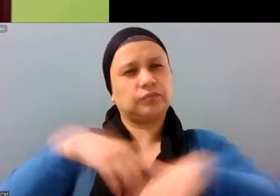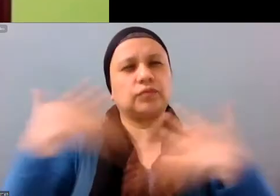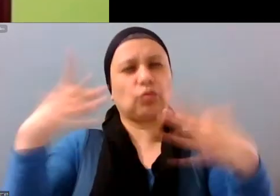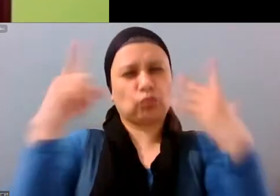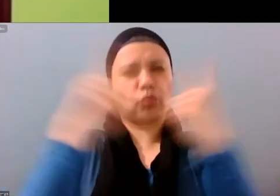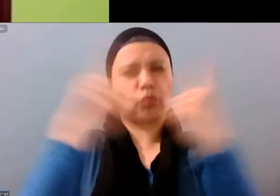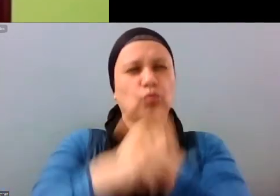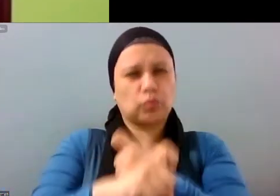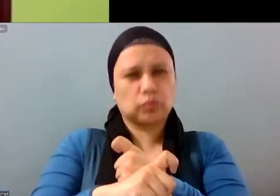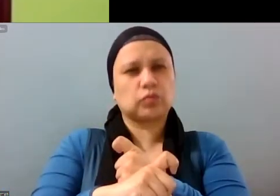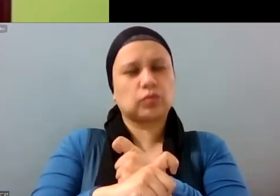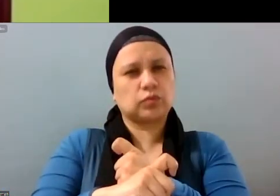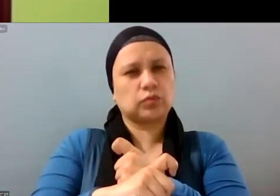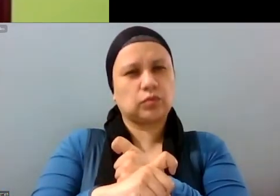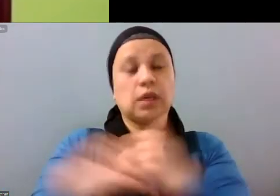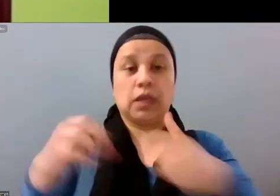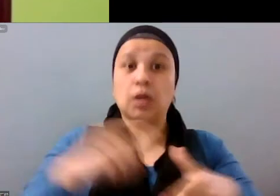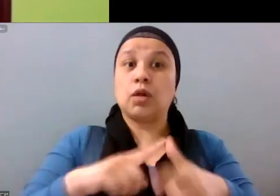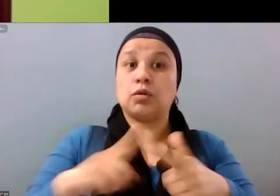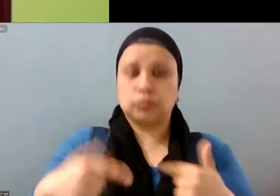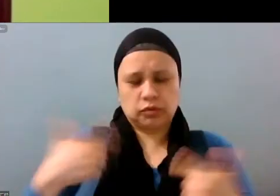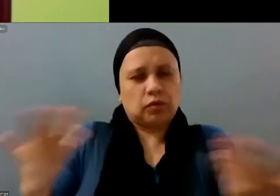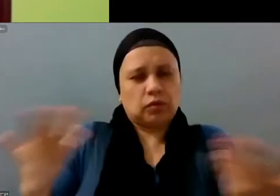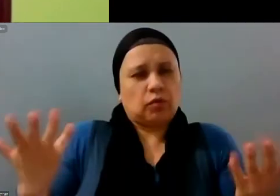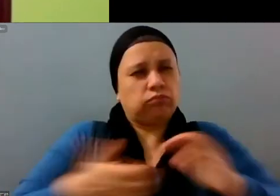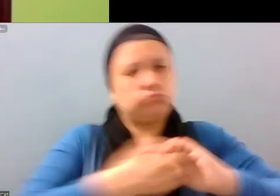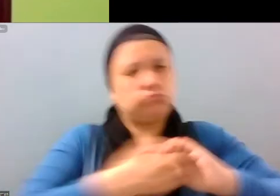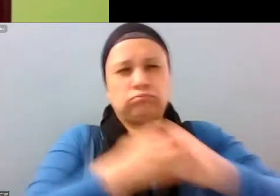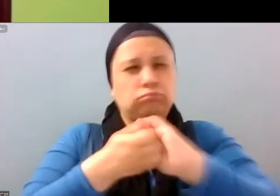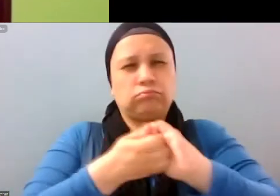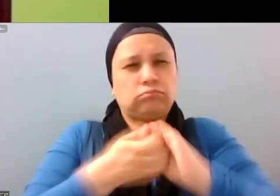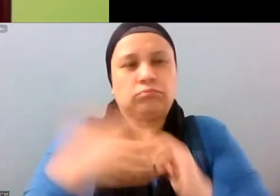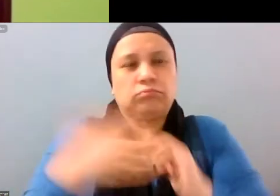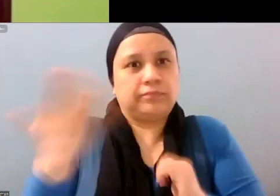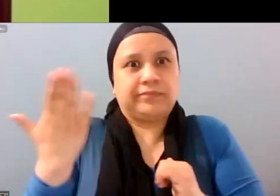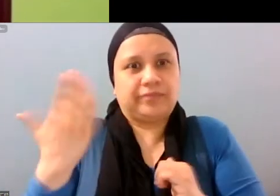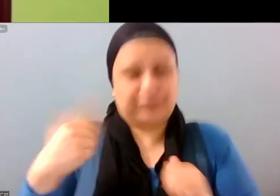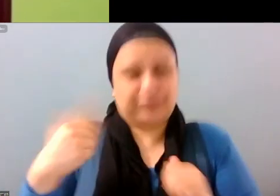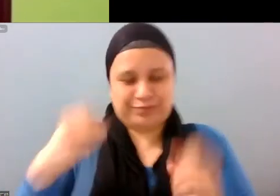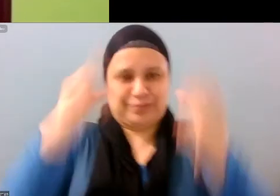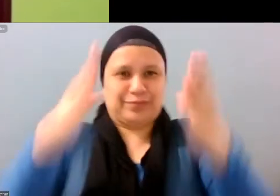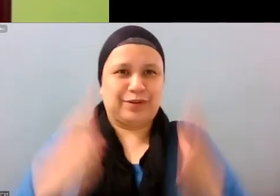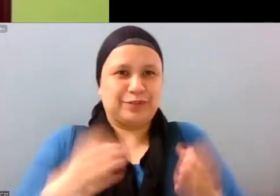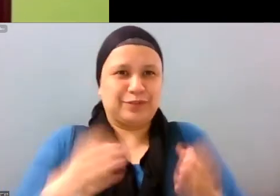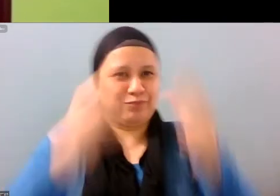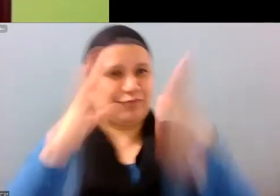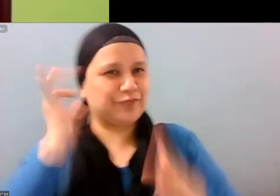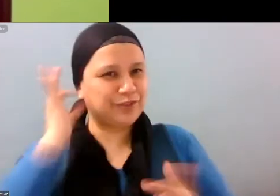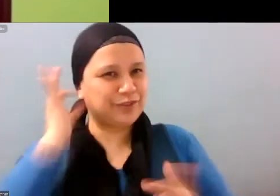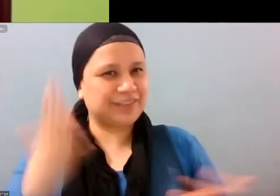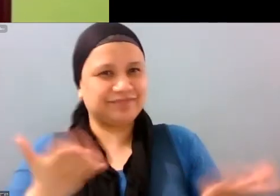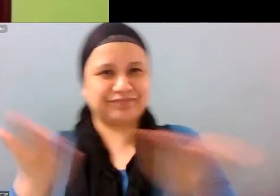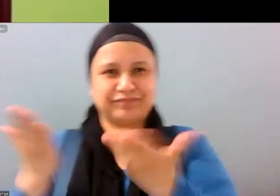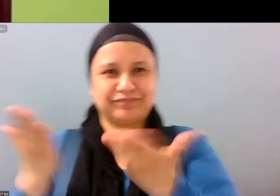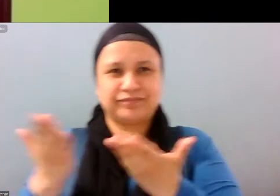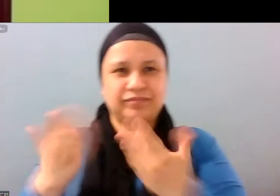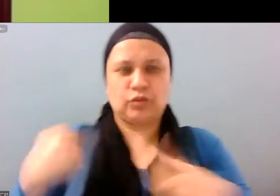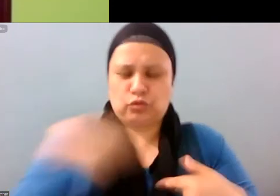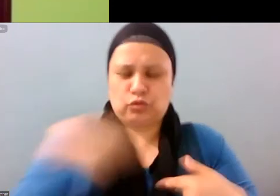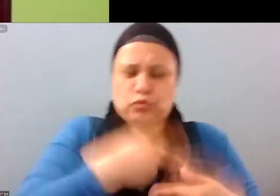sin embargo nos une que somos en general profesores, profesoras somos maestros,